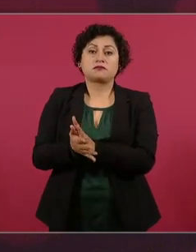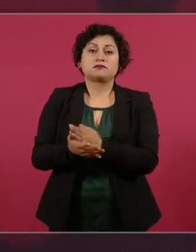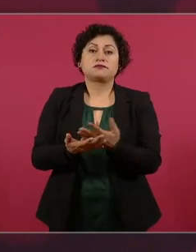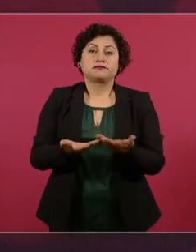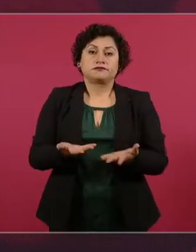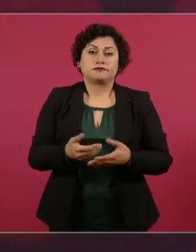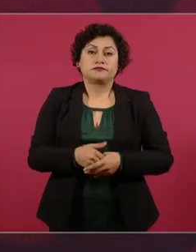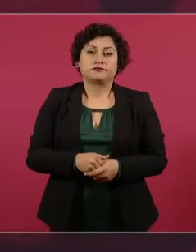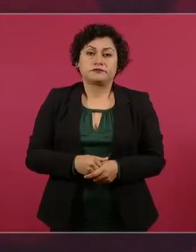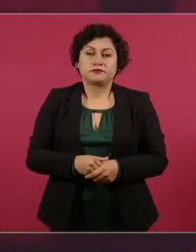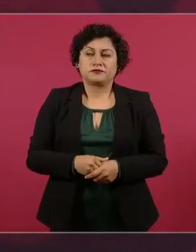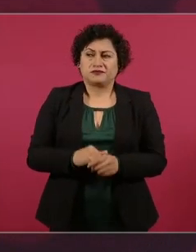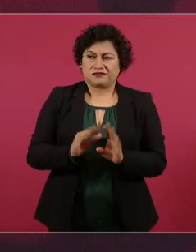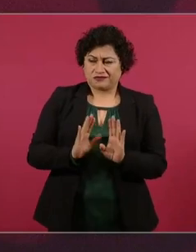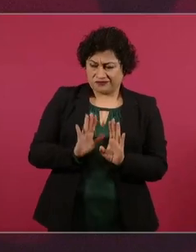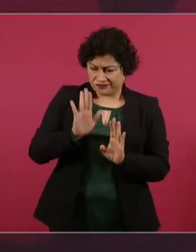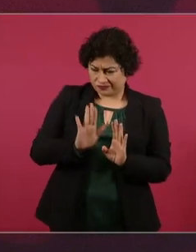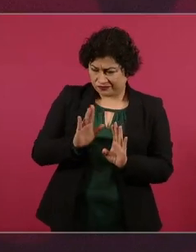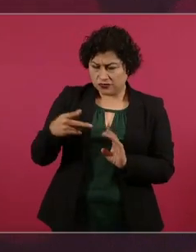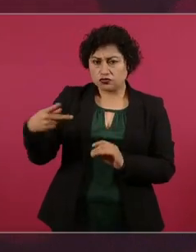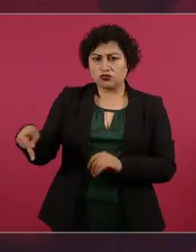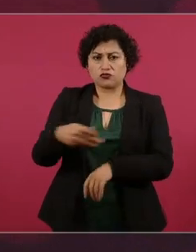ahijado del secretario de gobierno,